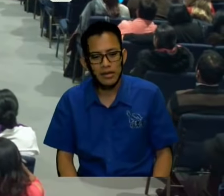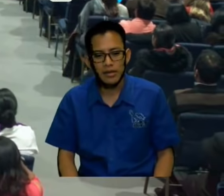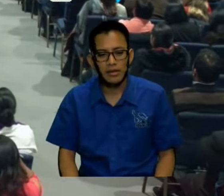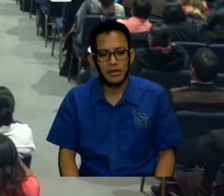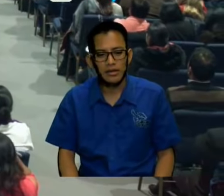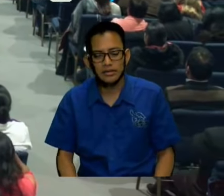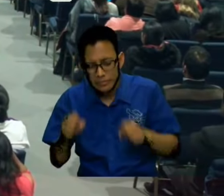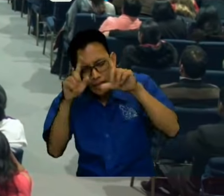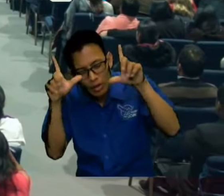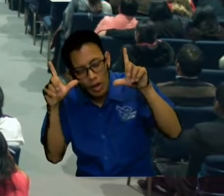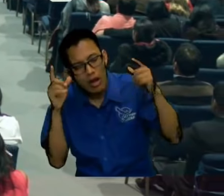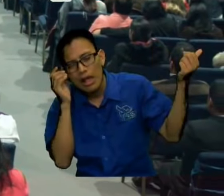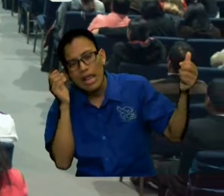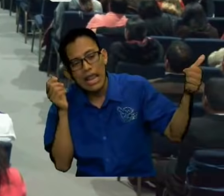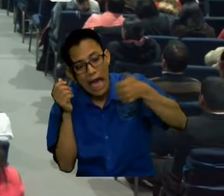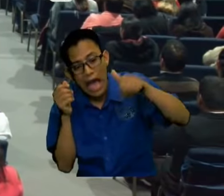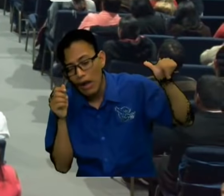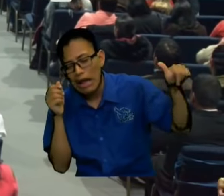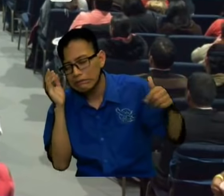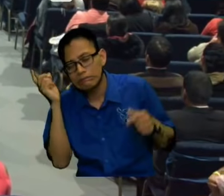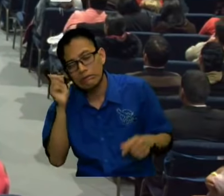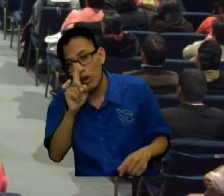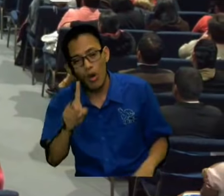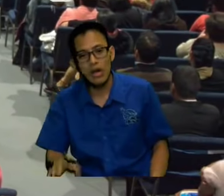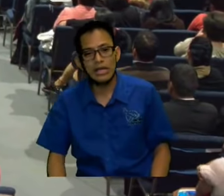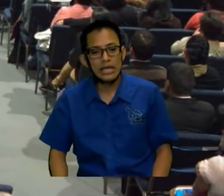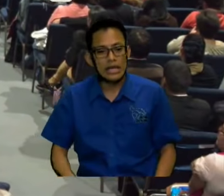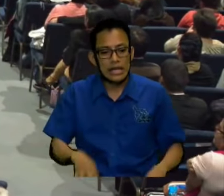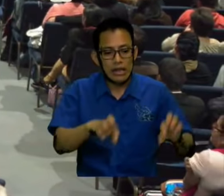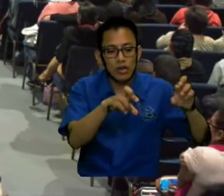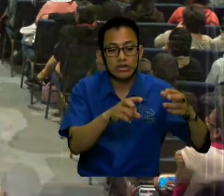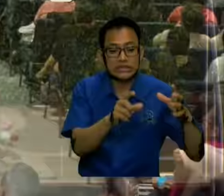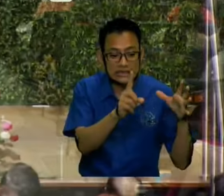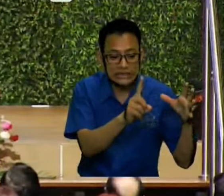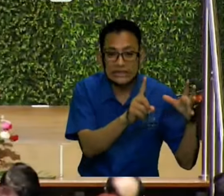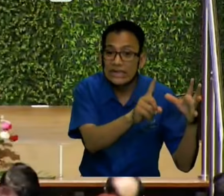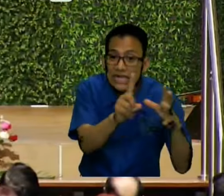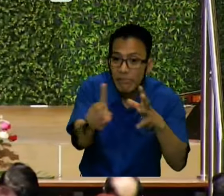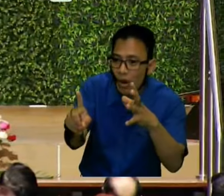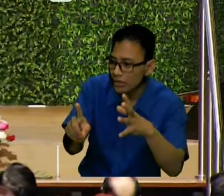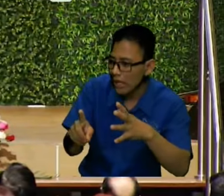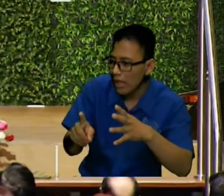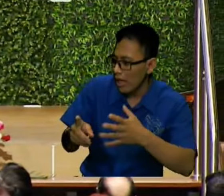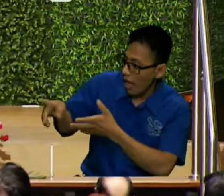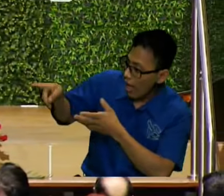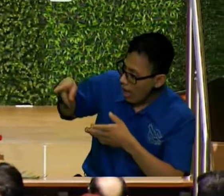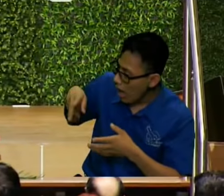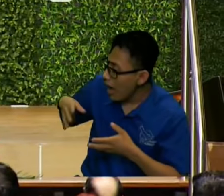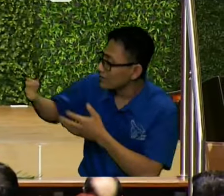de los discípulos: Señor, salva. hermanos,